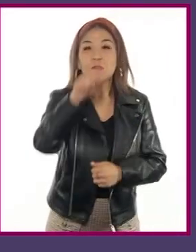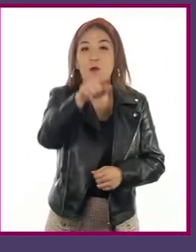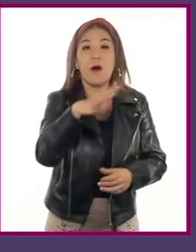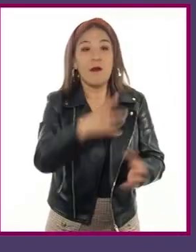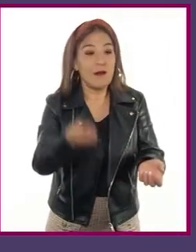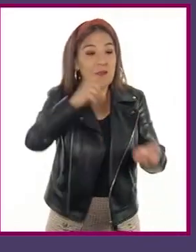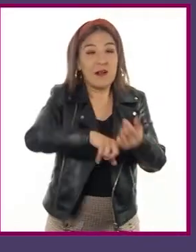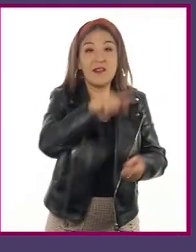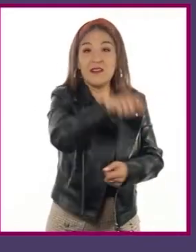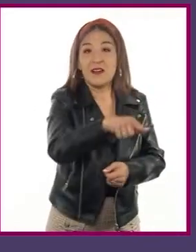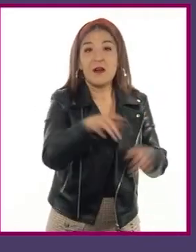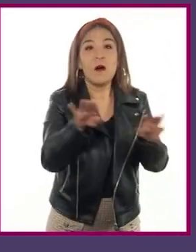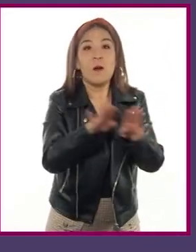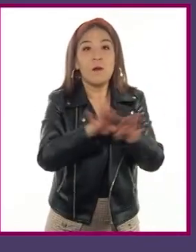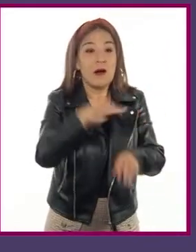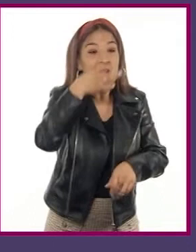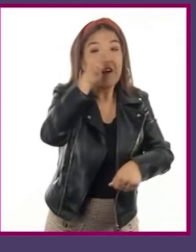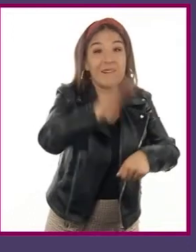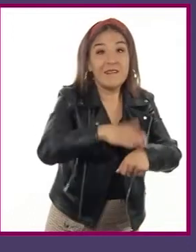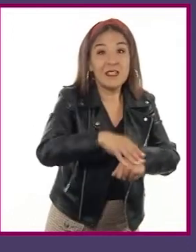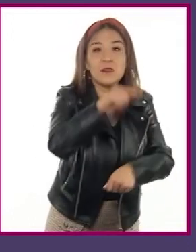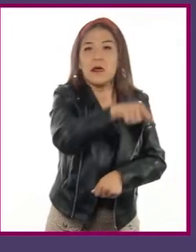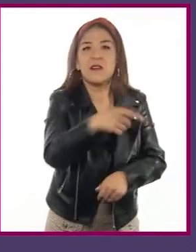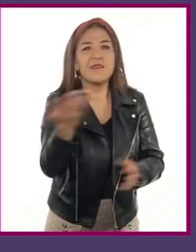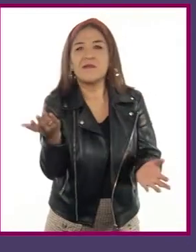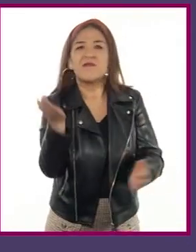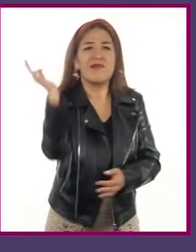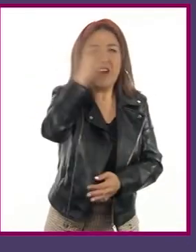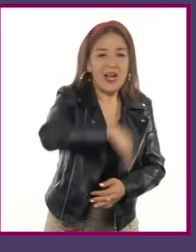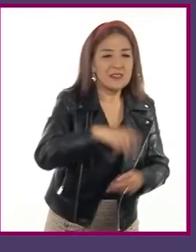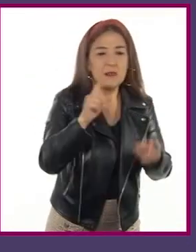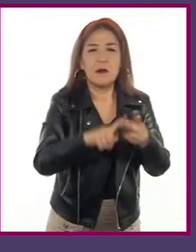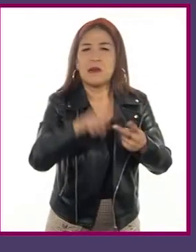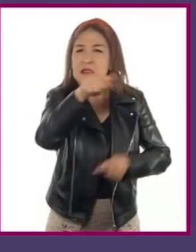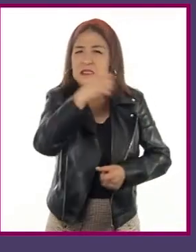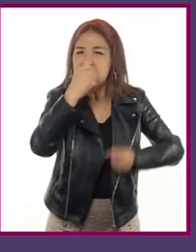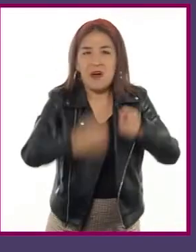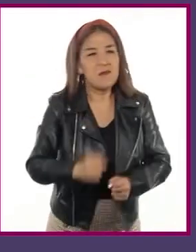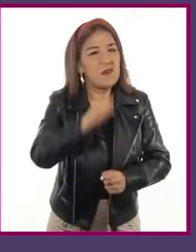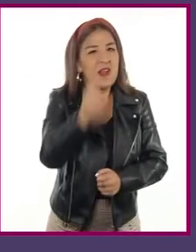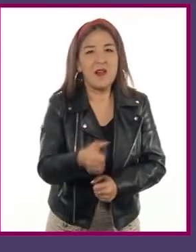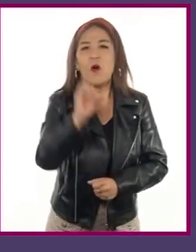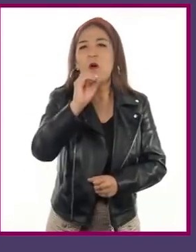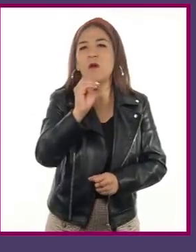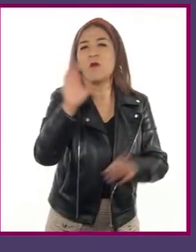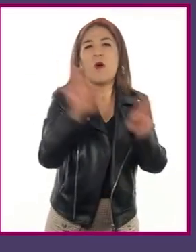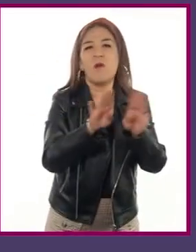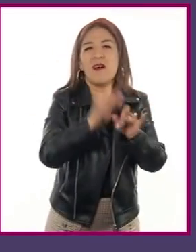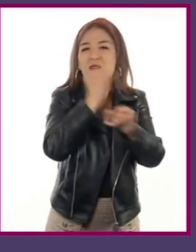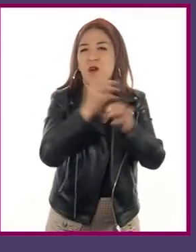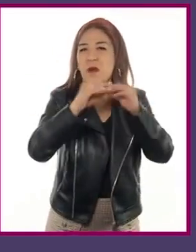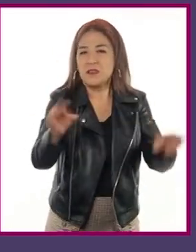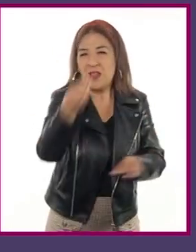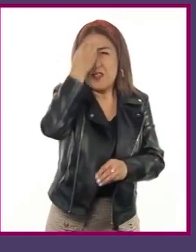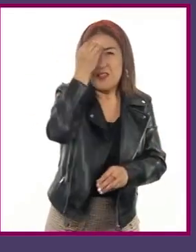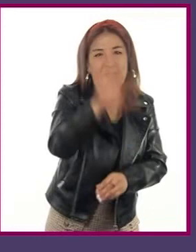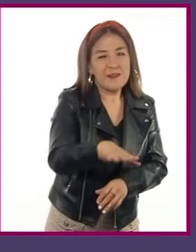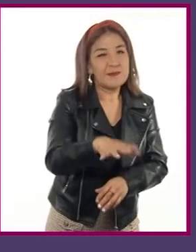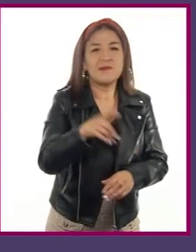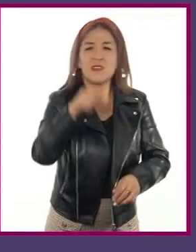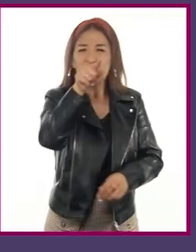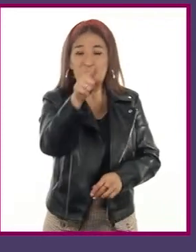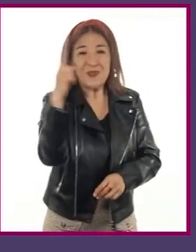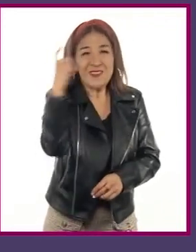contener ningún tipo de advertencia indicando que son inapropiados, sospechosos o malintencionados. Si se te dificulta validar